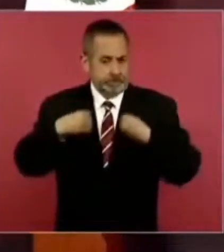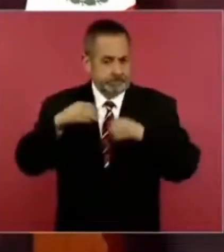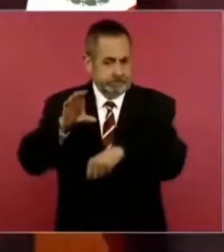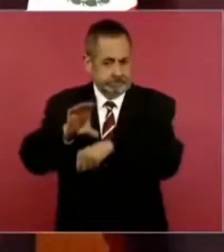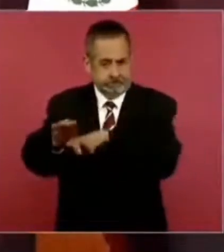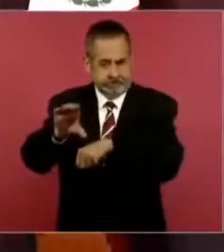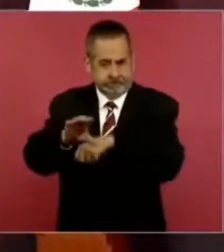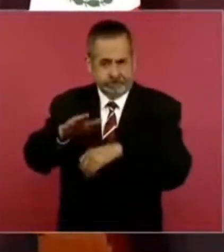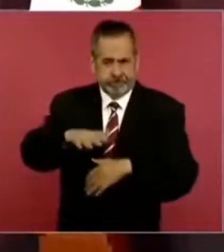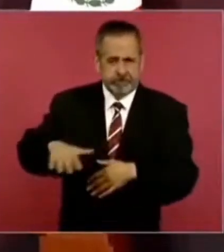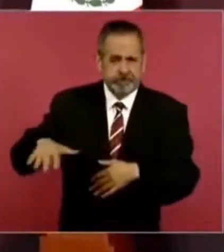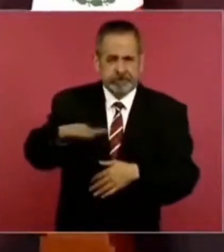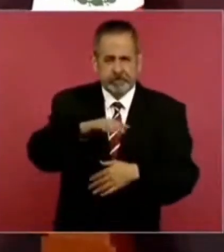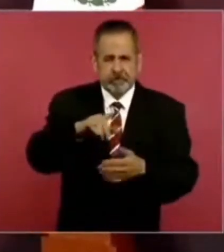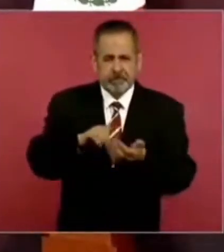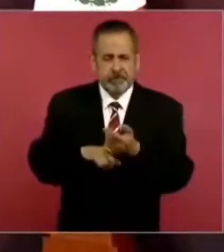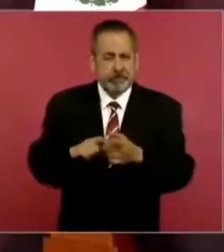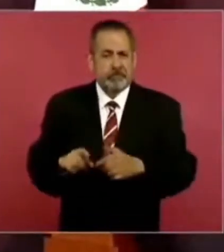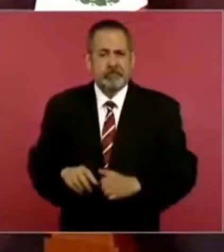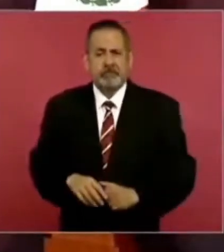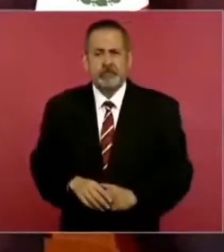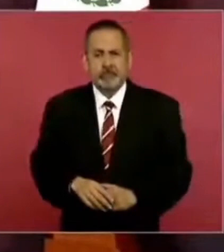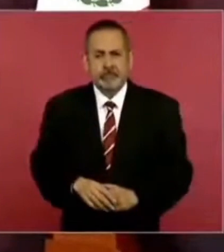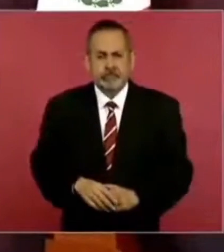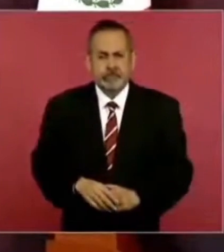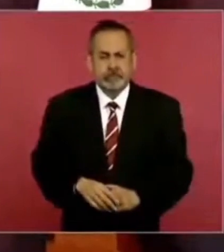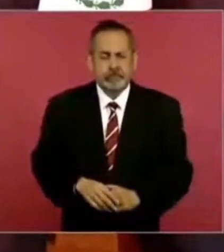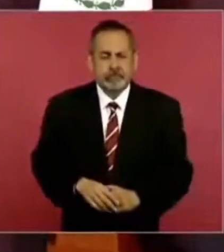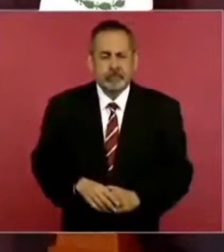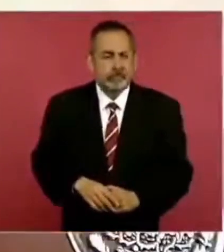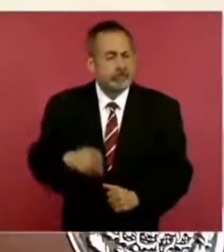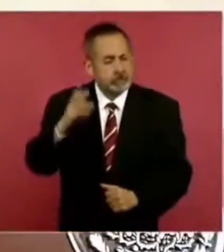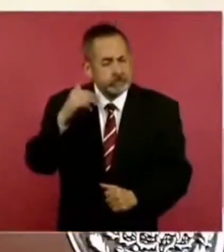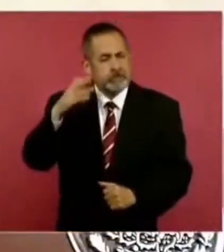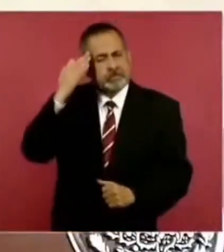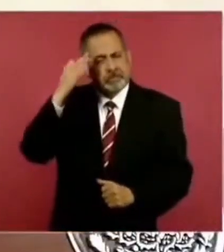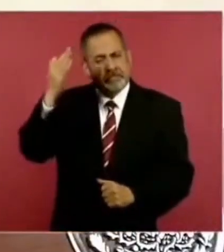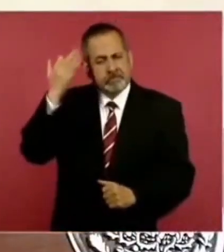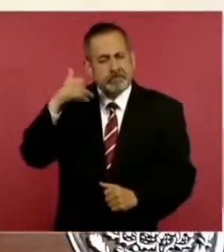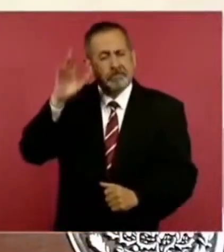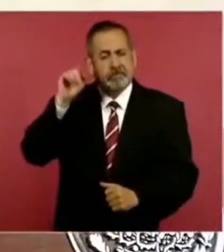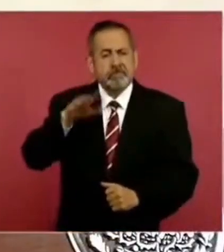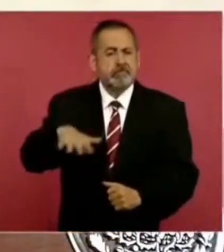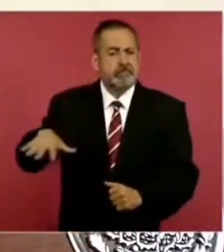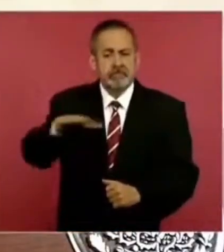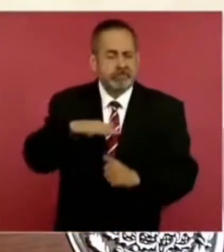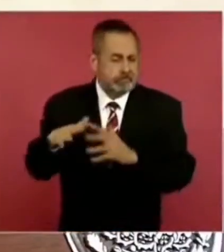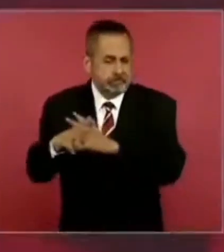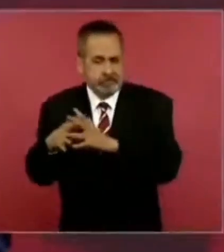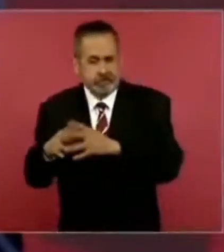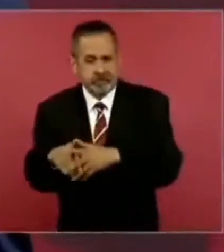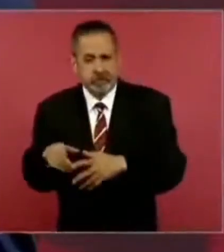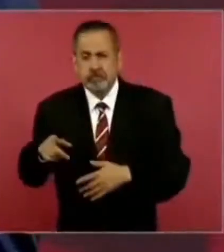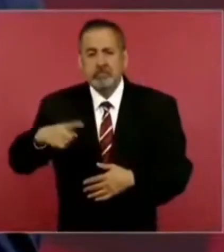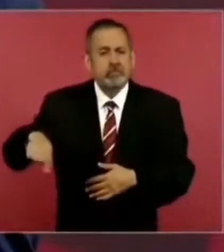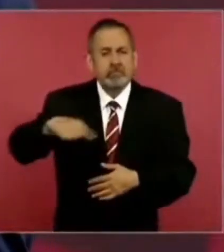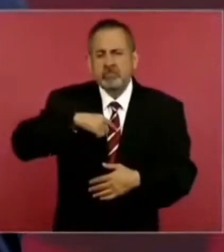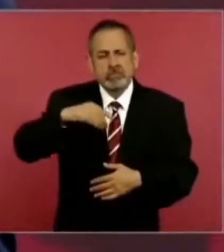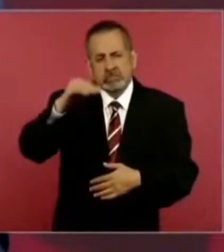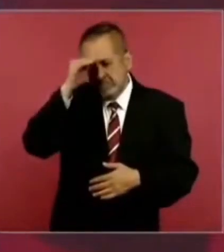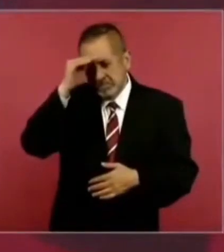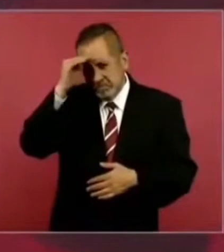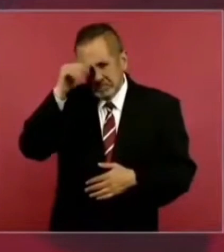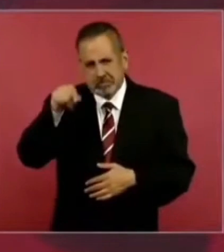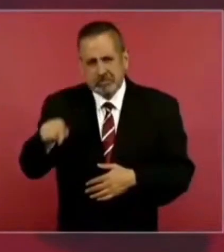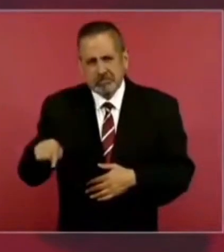de la guerrilla en aquellos tiempos ni siquiera pensaban